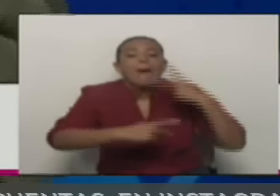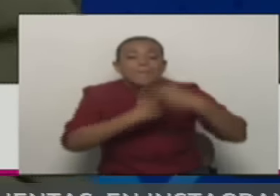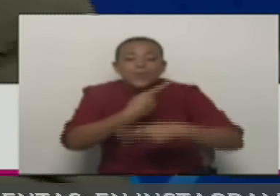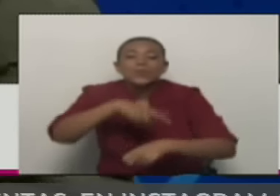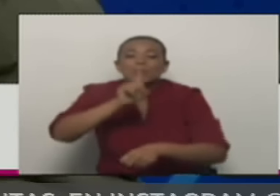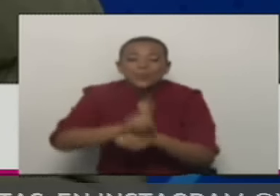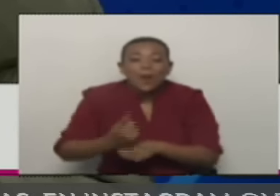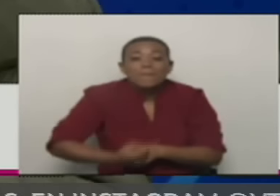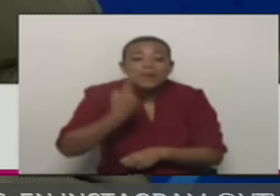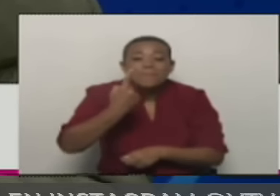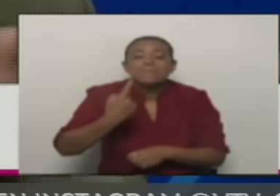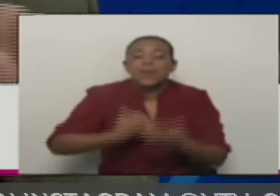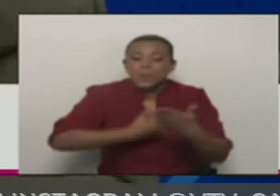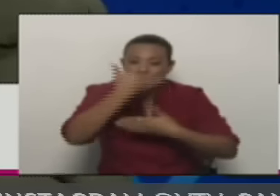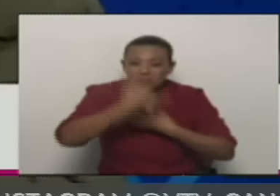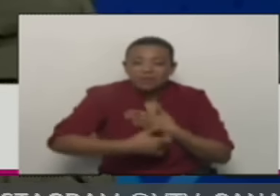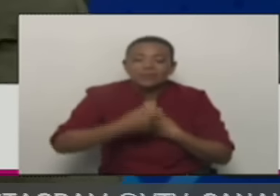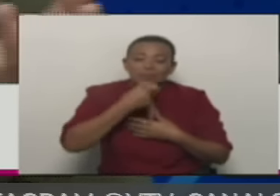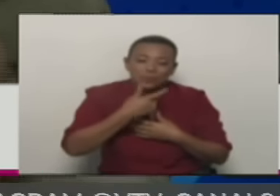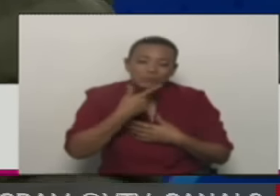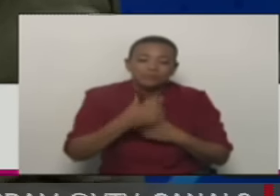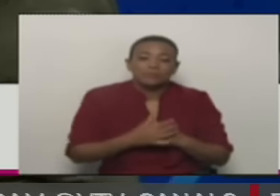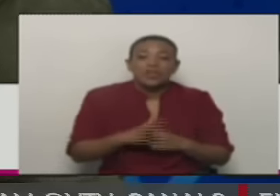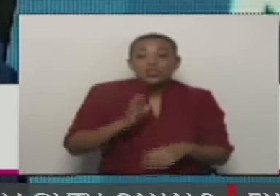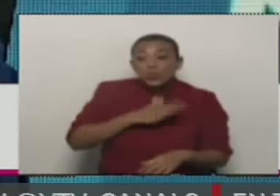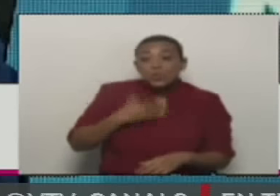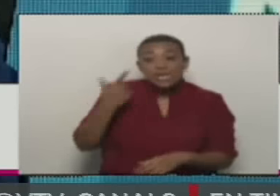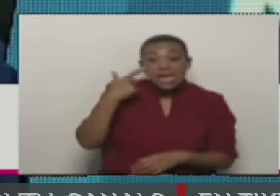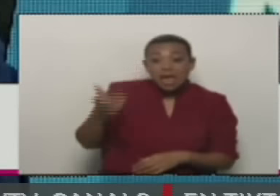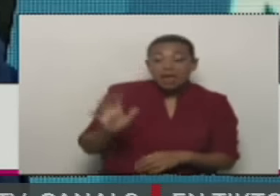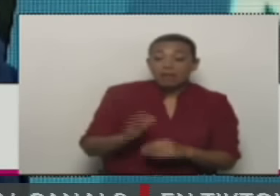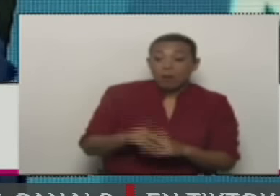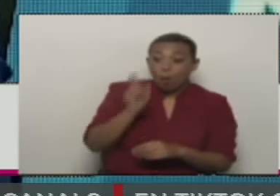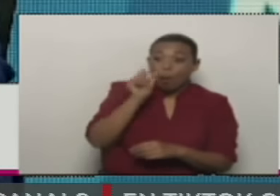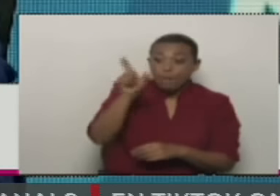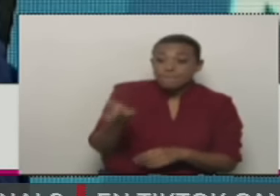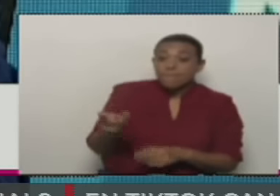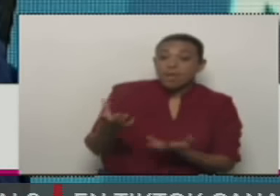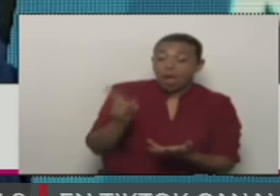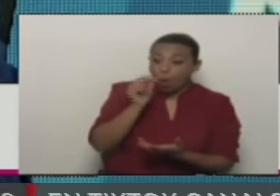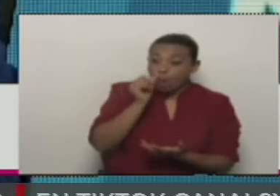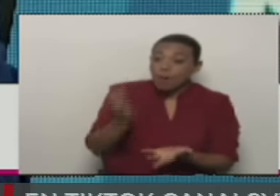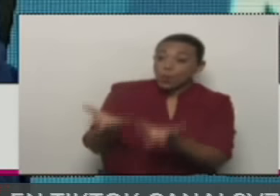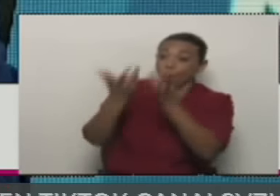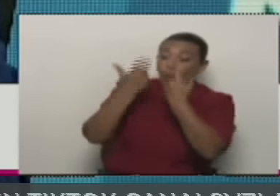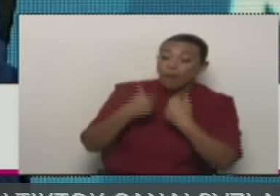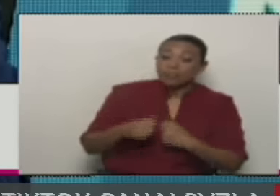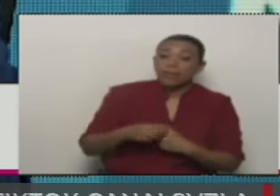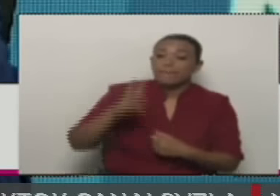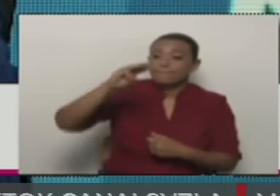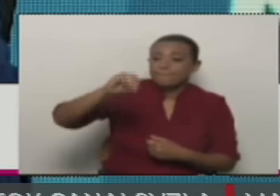tener este hermoso proyecto, ¿no? Yo quisiera escuchar a Marlon dos Santos,